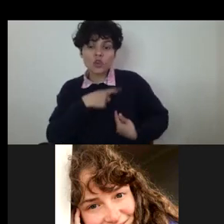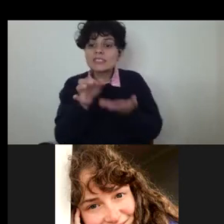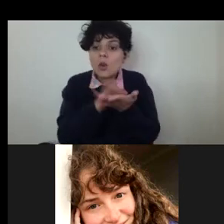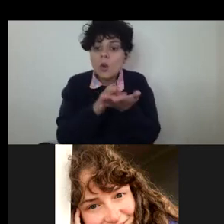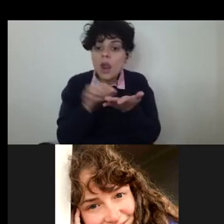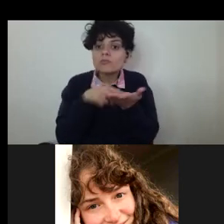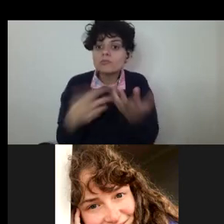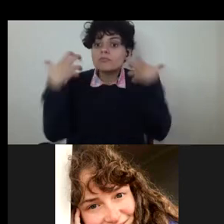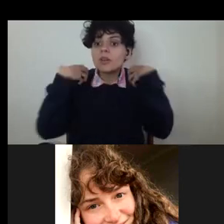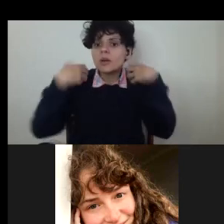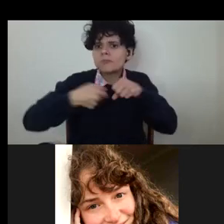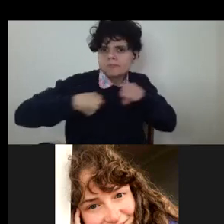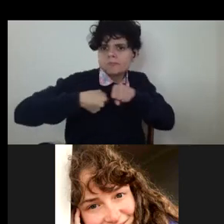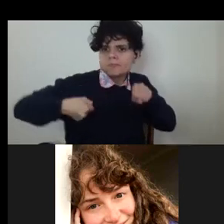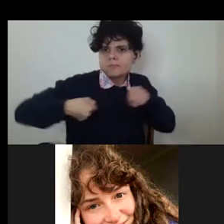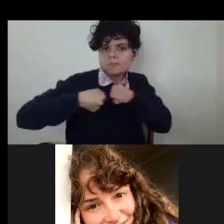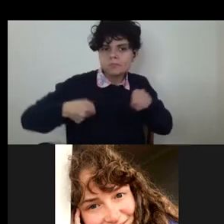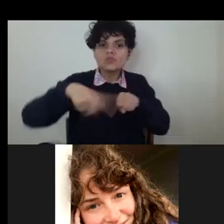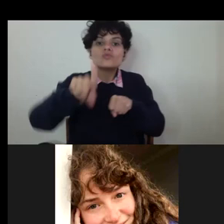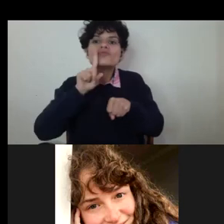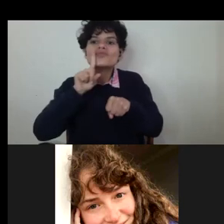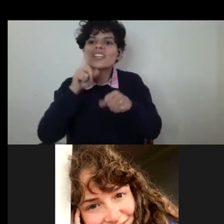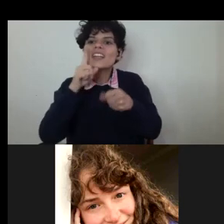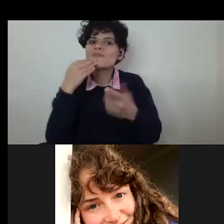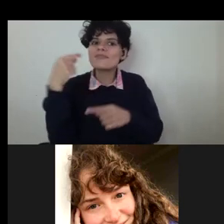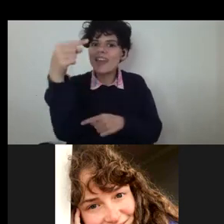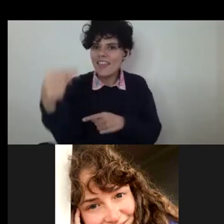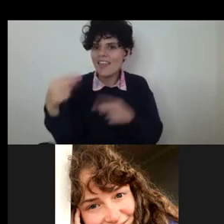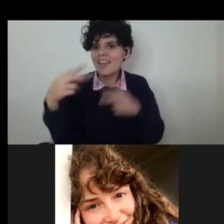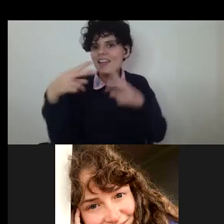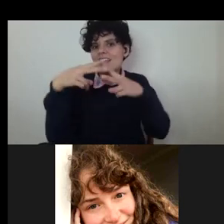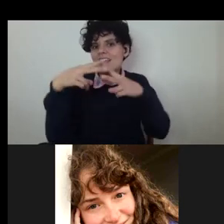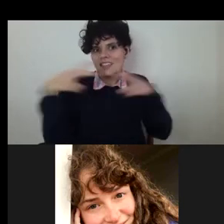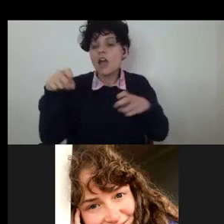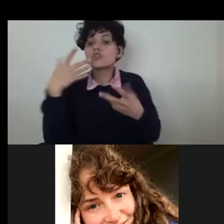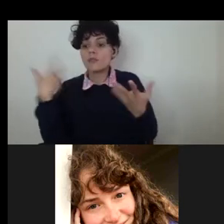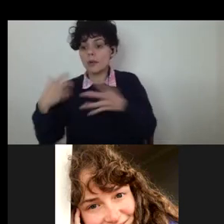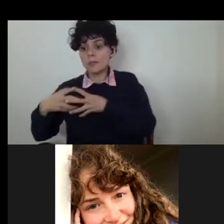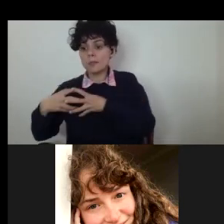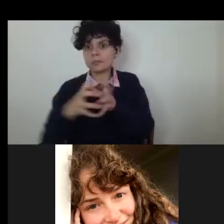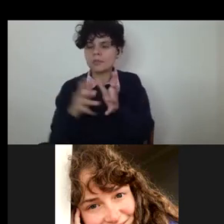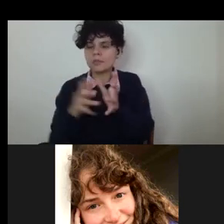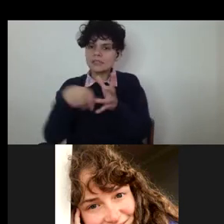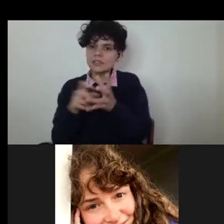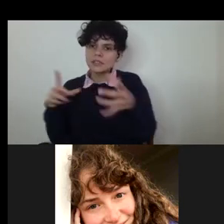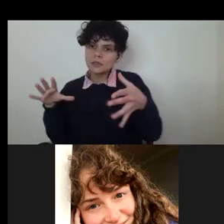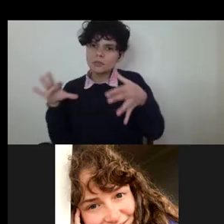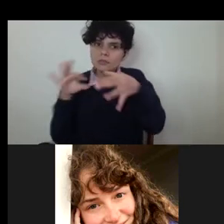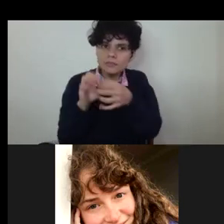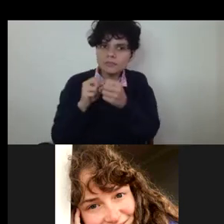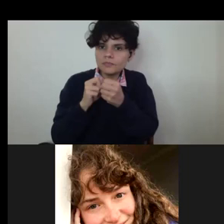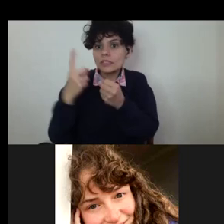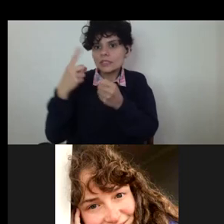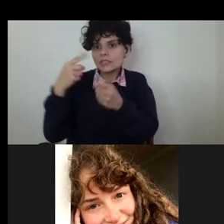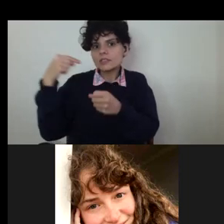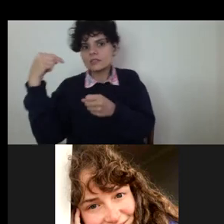tiene canales de calcio activados por voltaje y cuando viaja un potencial de acción, esto se estimula, se despolariza, se